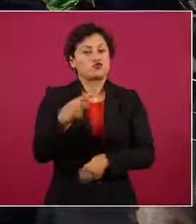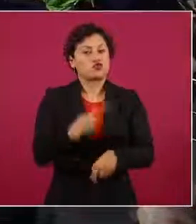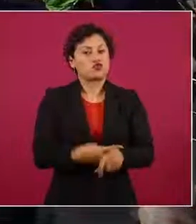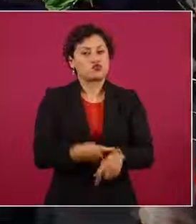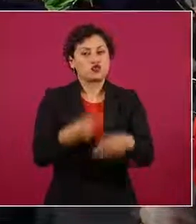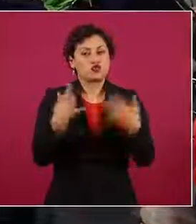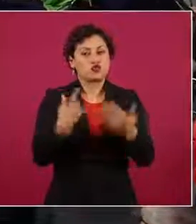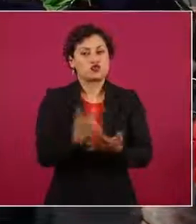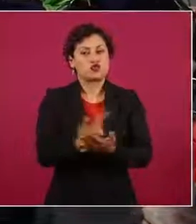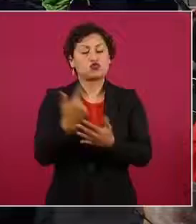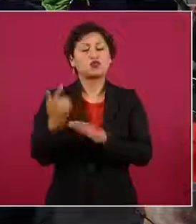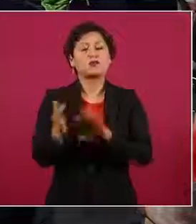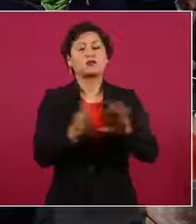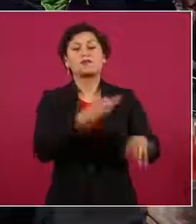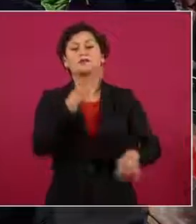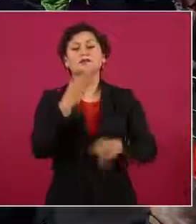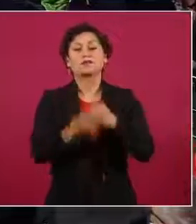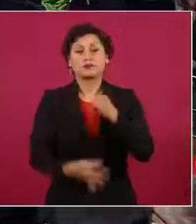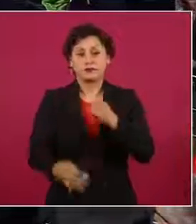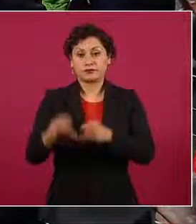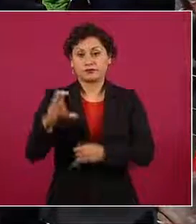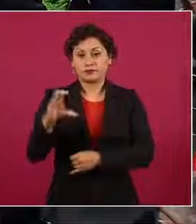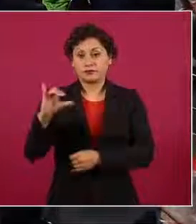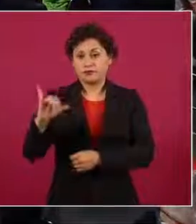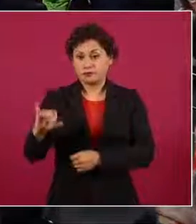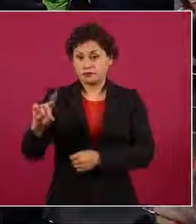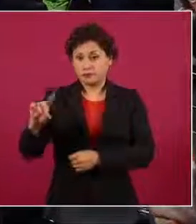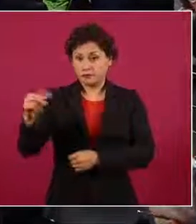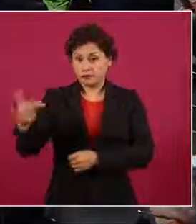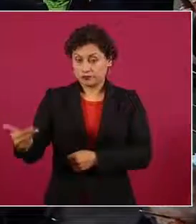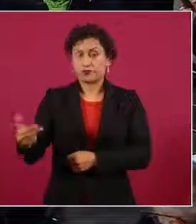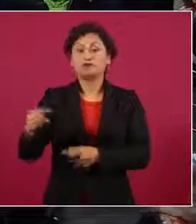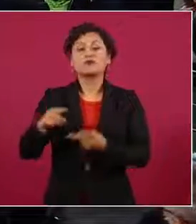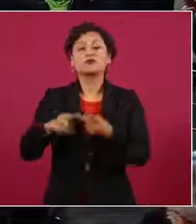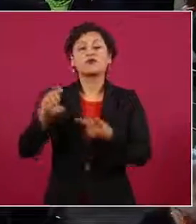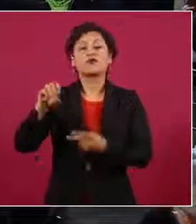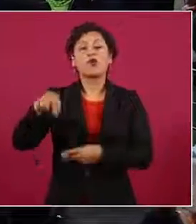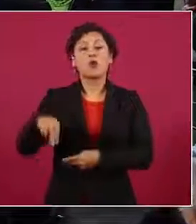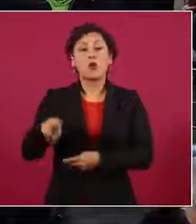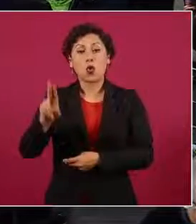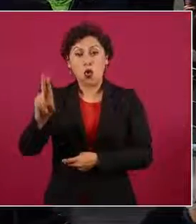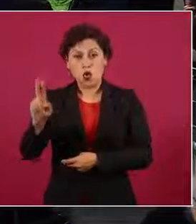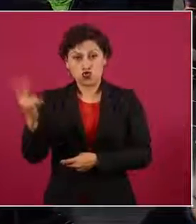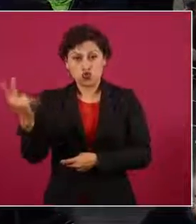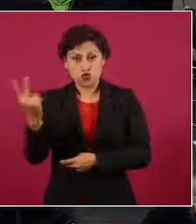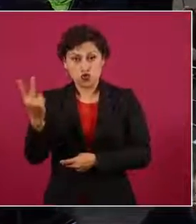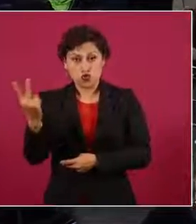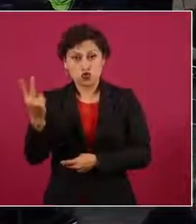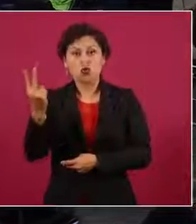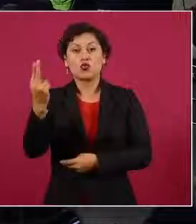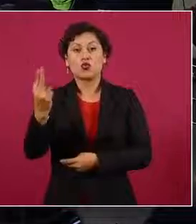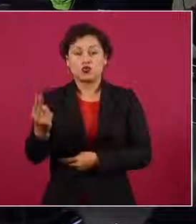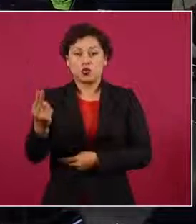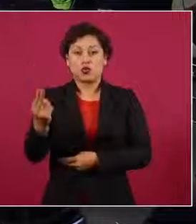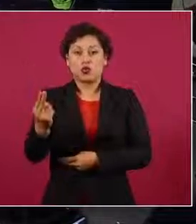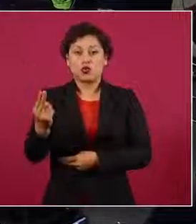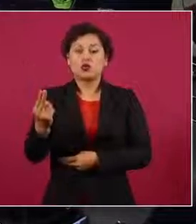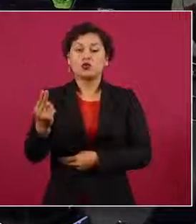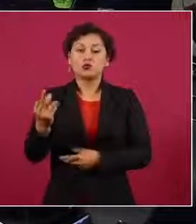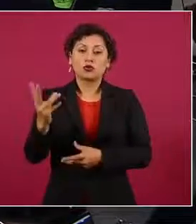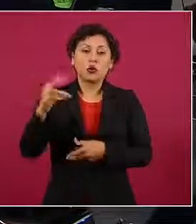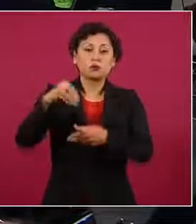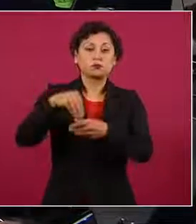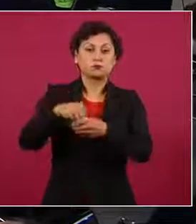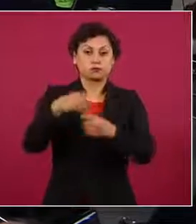Finalmente, presidente, la Comisión Interamericana de Derechos Humanos y la ONU pues también se sumaron a este debate en torno a la Guardia Nacional como parte